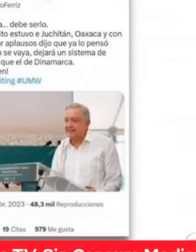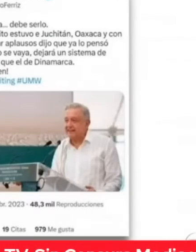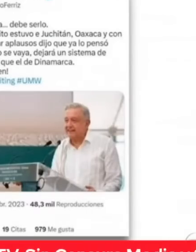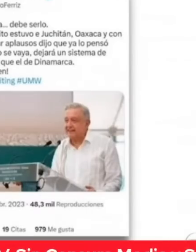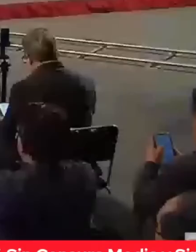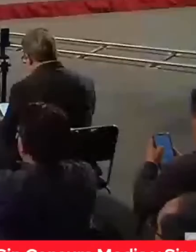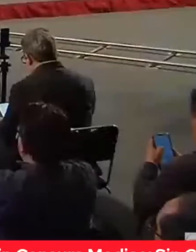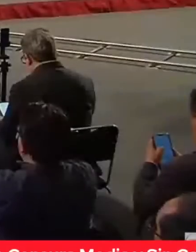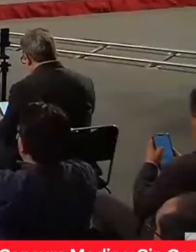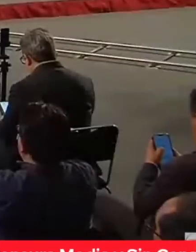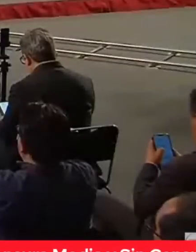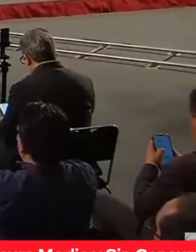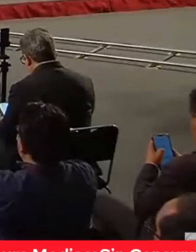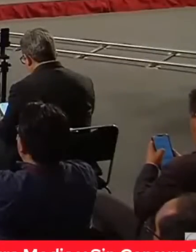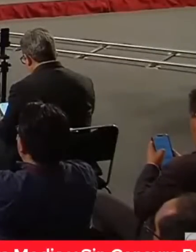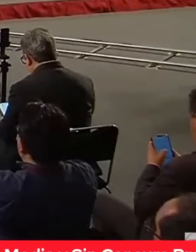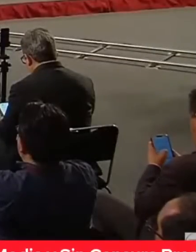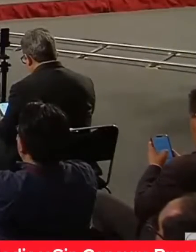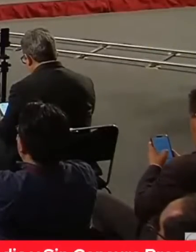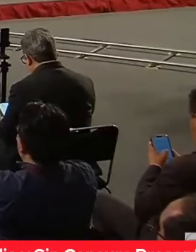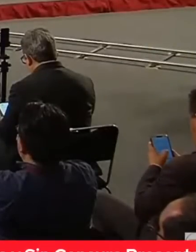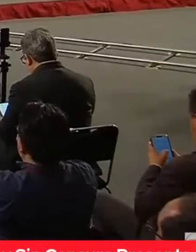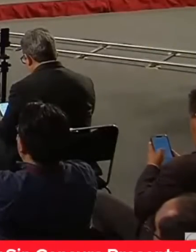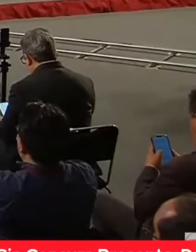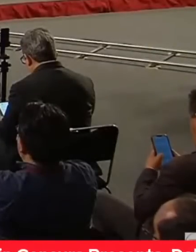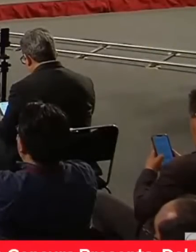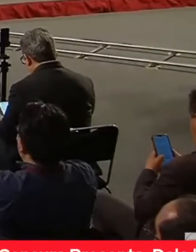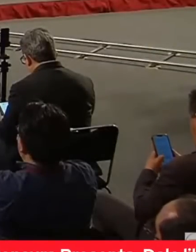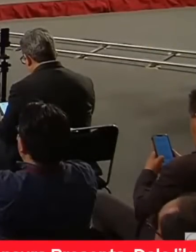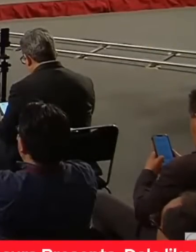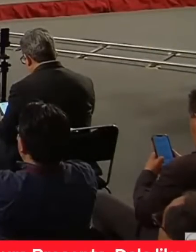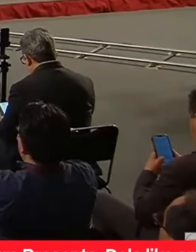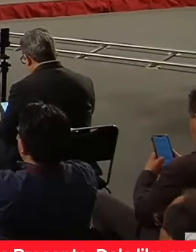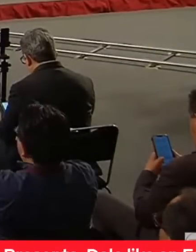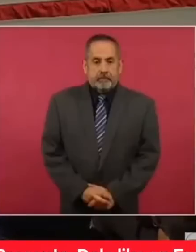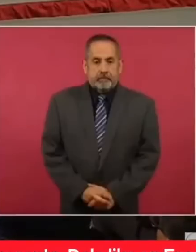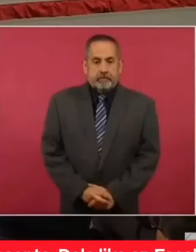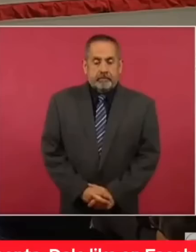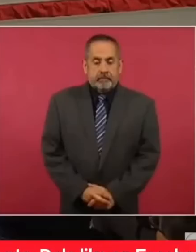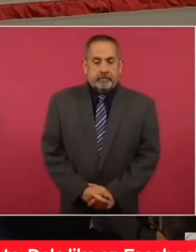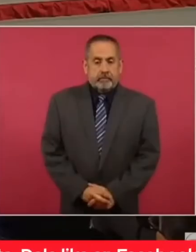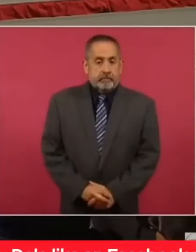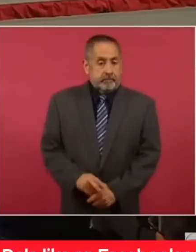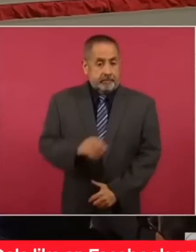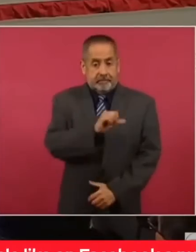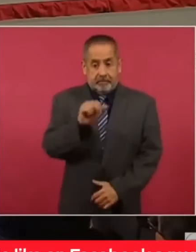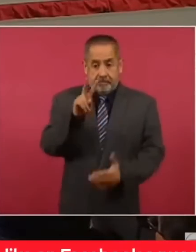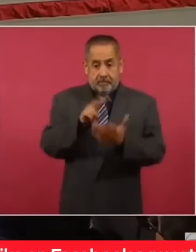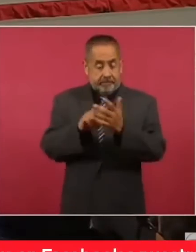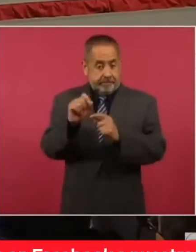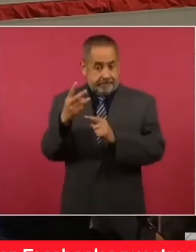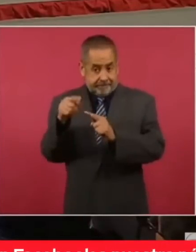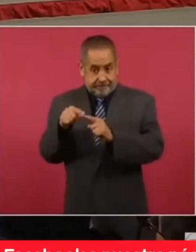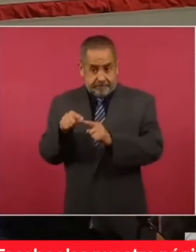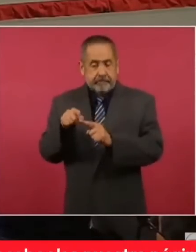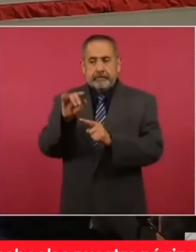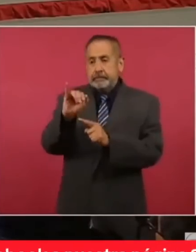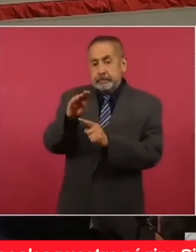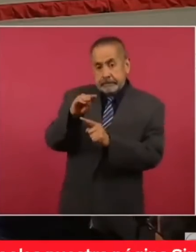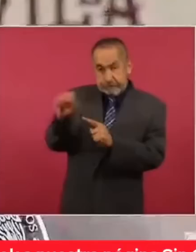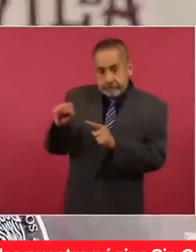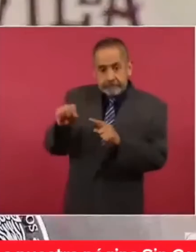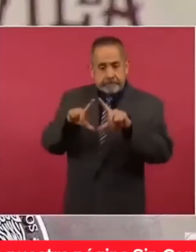diecinueve y dos mil veintitrés en el IMSS se han surtido noventa y cinco por ciento de las recetas en